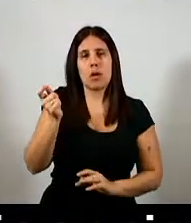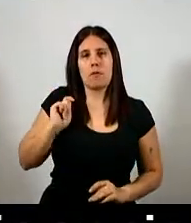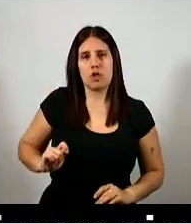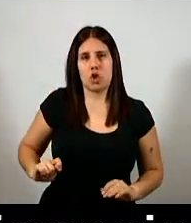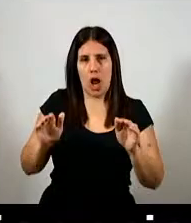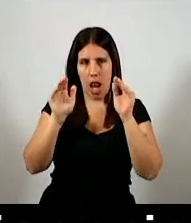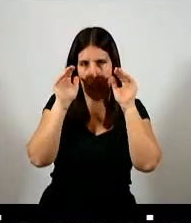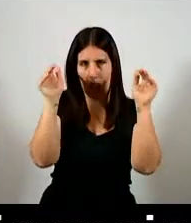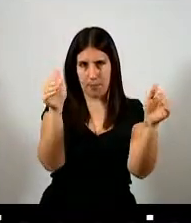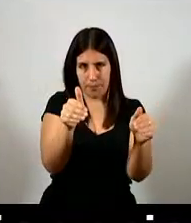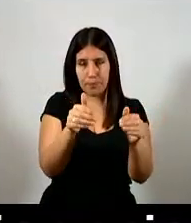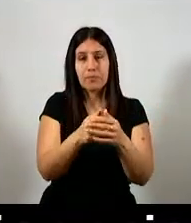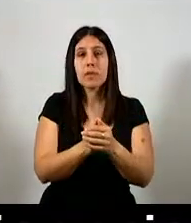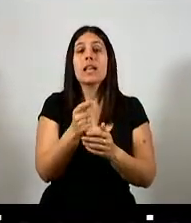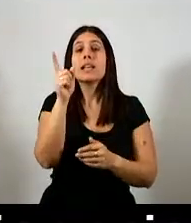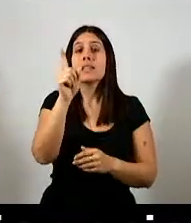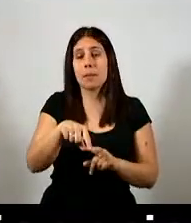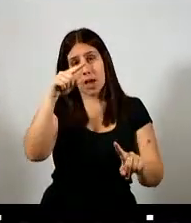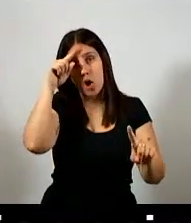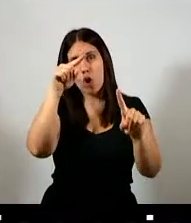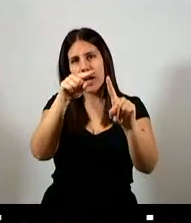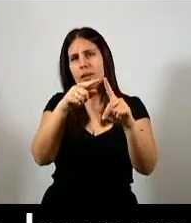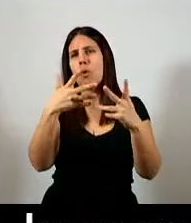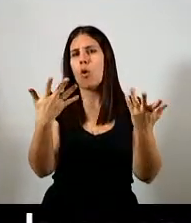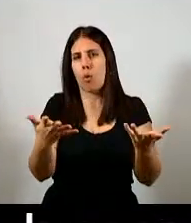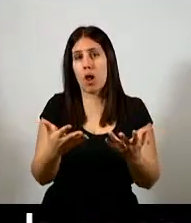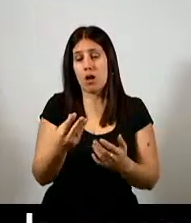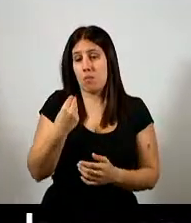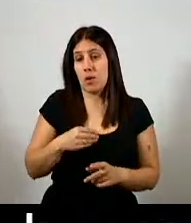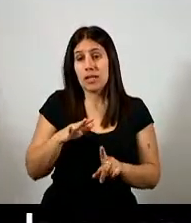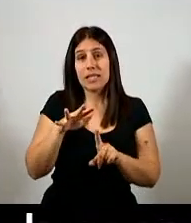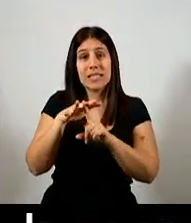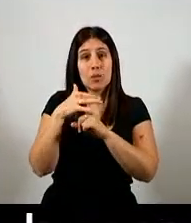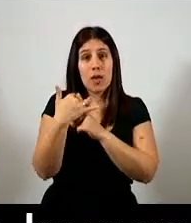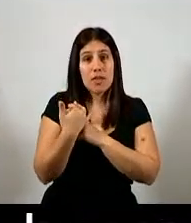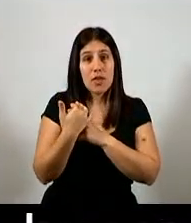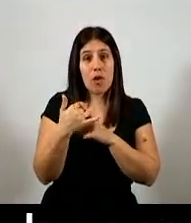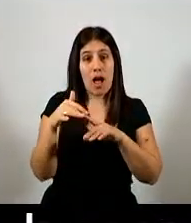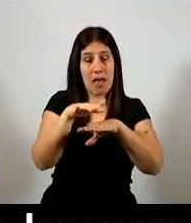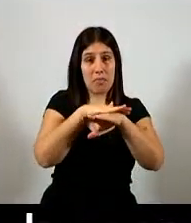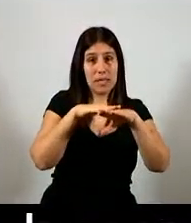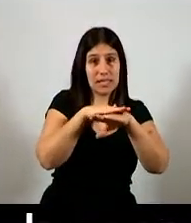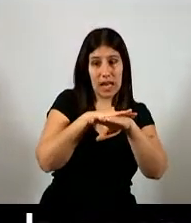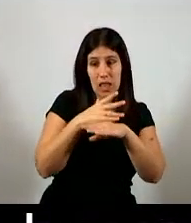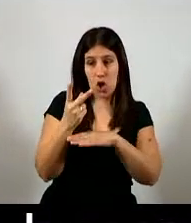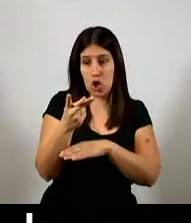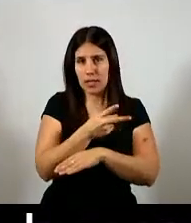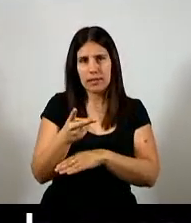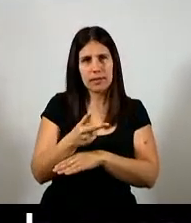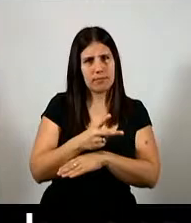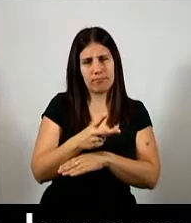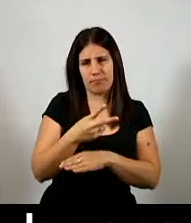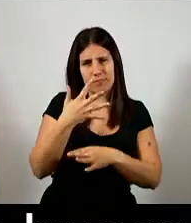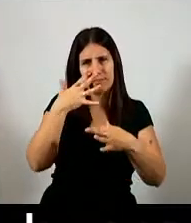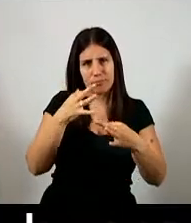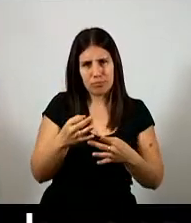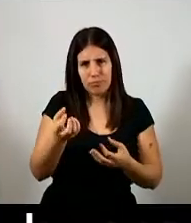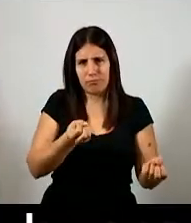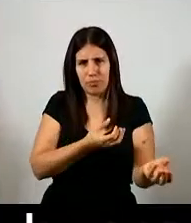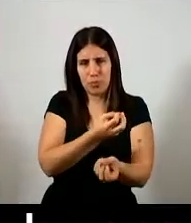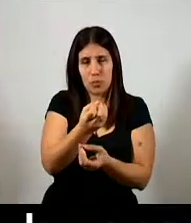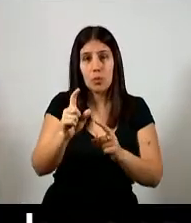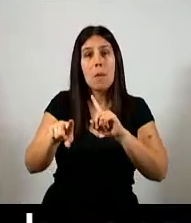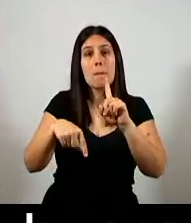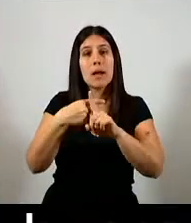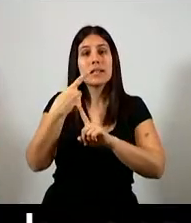se busca también promover el mutuo conocimiento de las realidades de ambas administraciones, así como los recursos y el